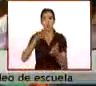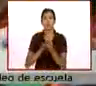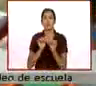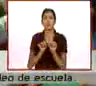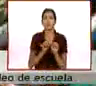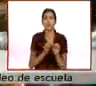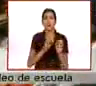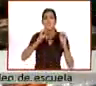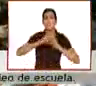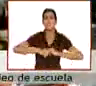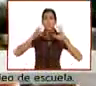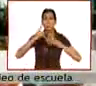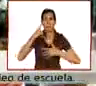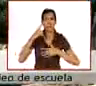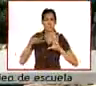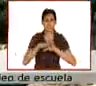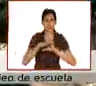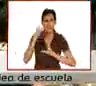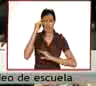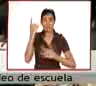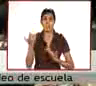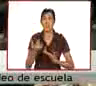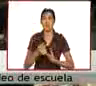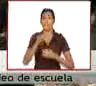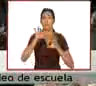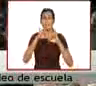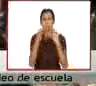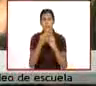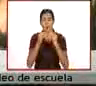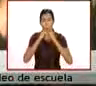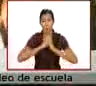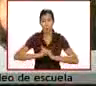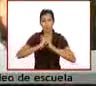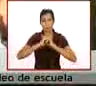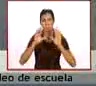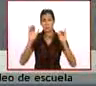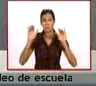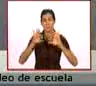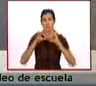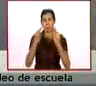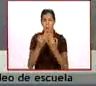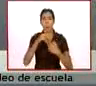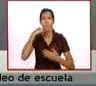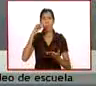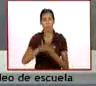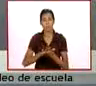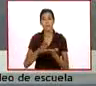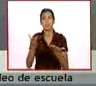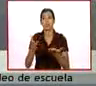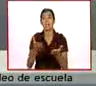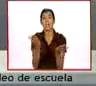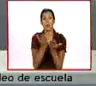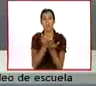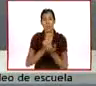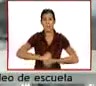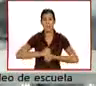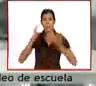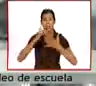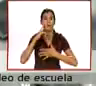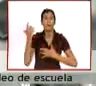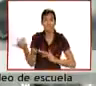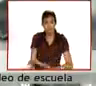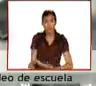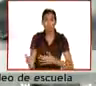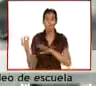el bombardeo de este martes. Con oraciones, los familiares despidieron a sus seres queridos. La escuela atacada fungía como refugio para